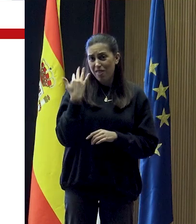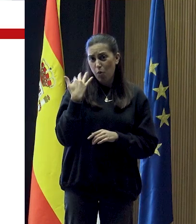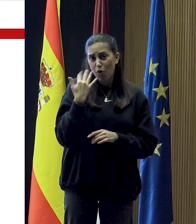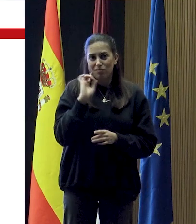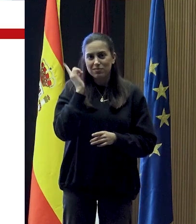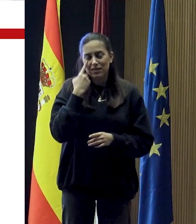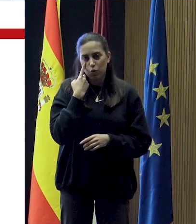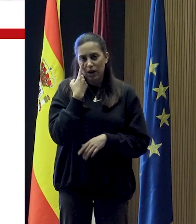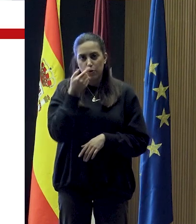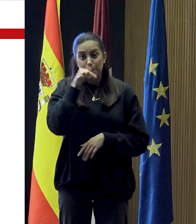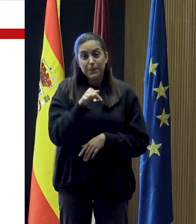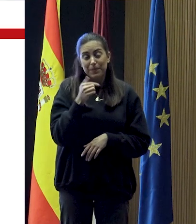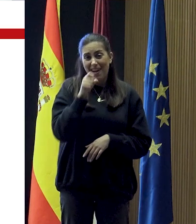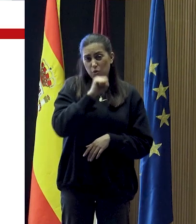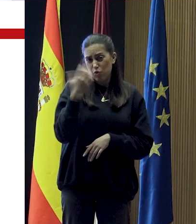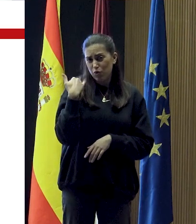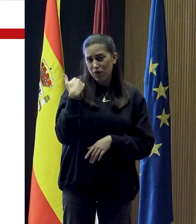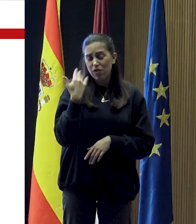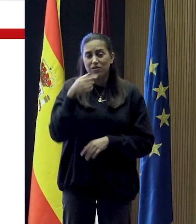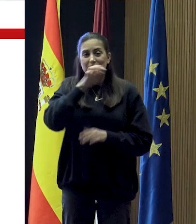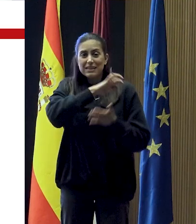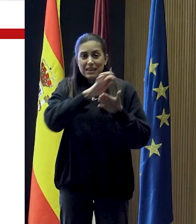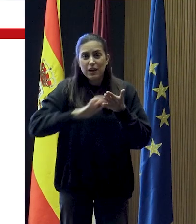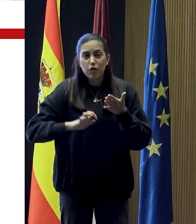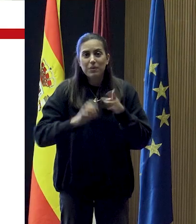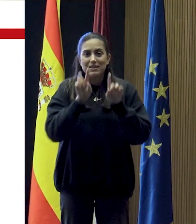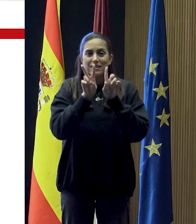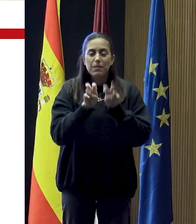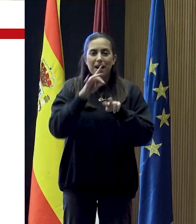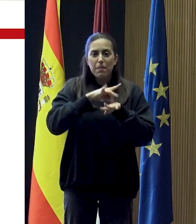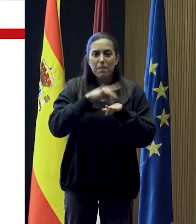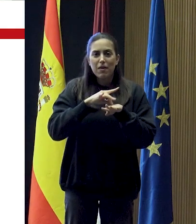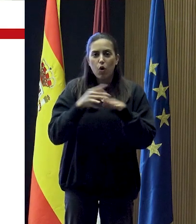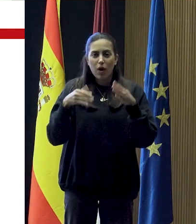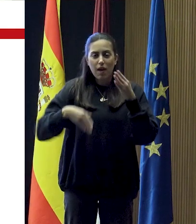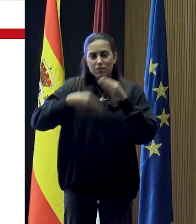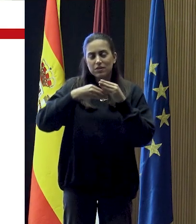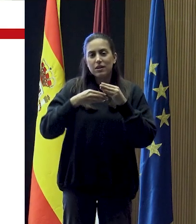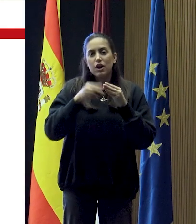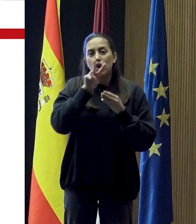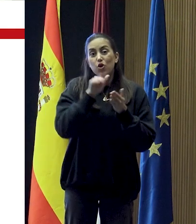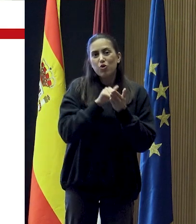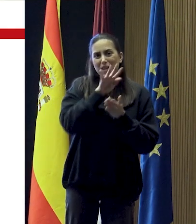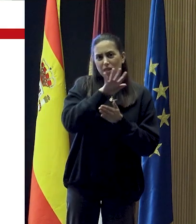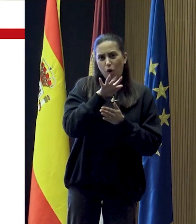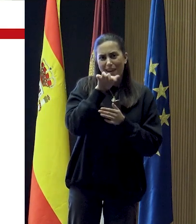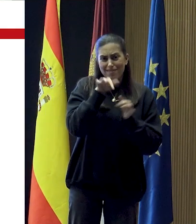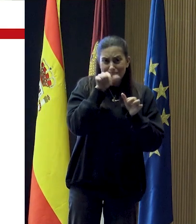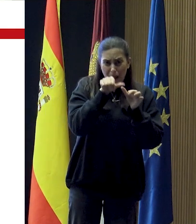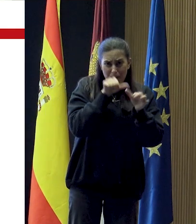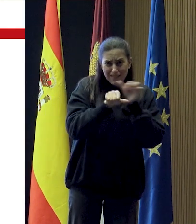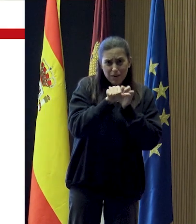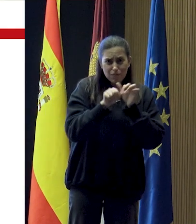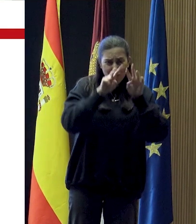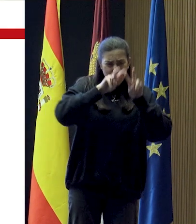poquitos años. De hecho, los primeros informes que hablan de copatologías datan del 2005. Y esto es importante porque hasta el